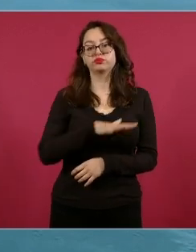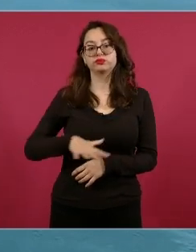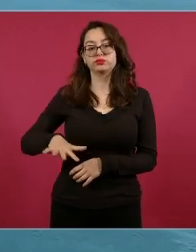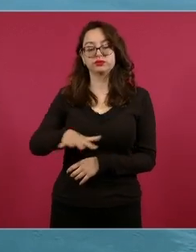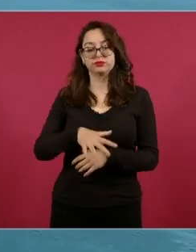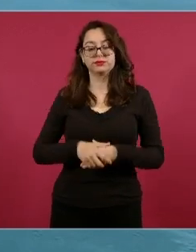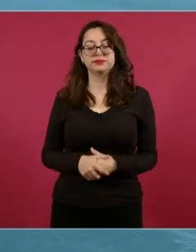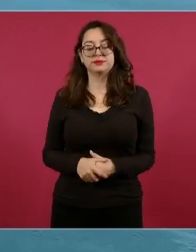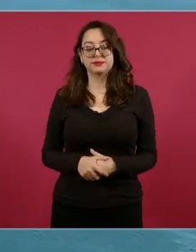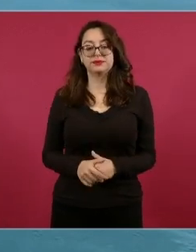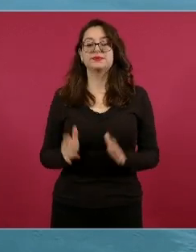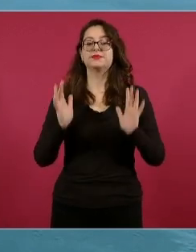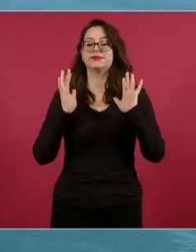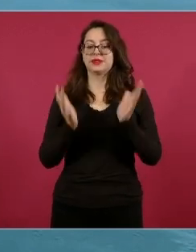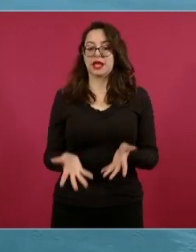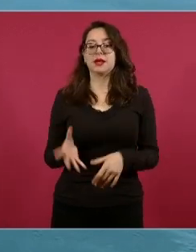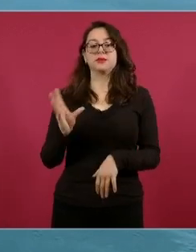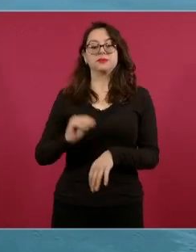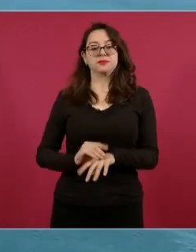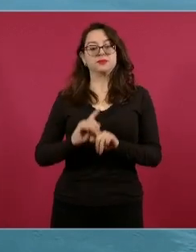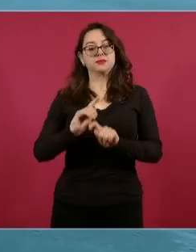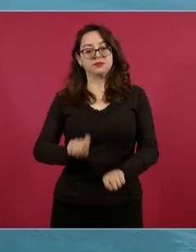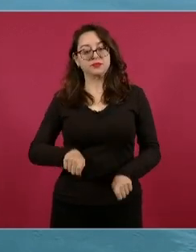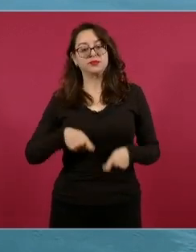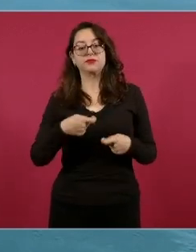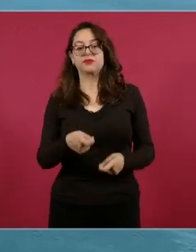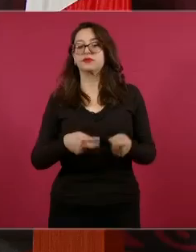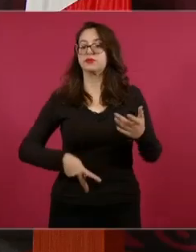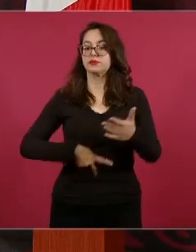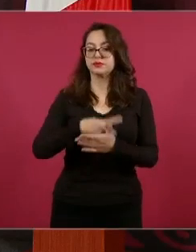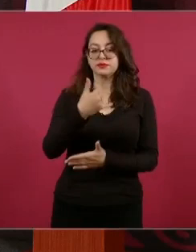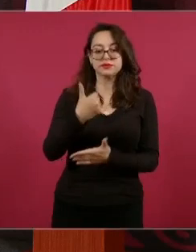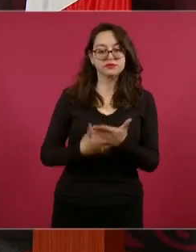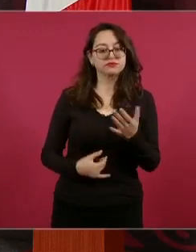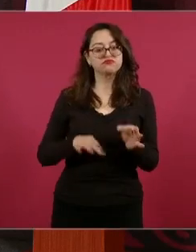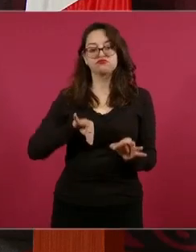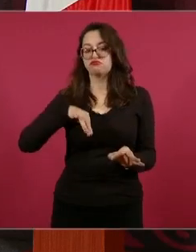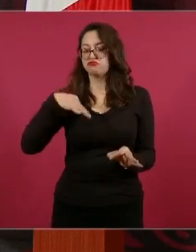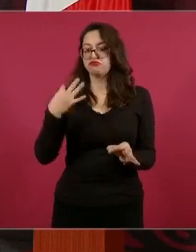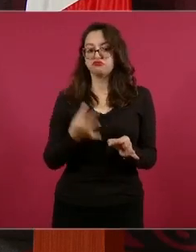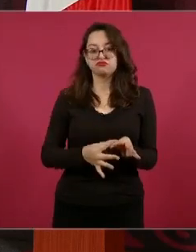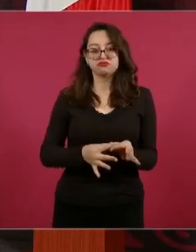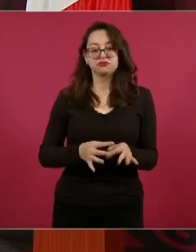Y ya está la concesión, ya están los proyectos.